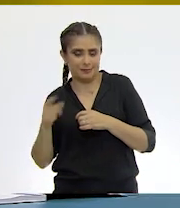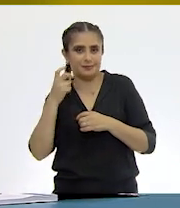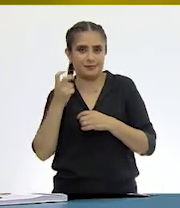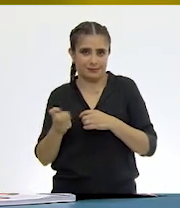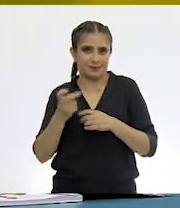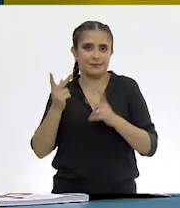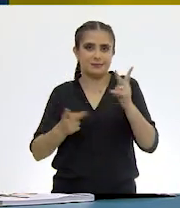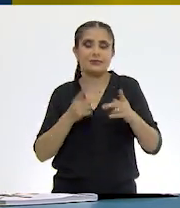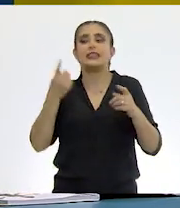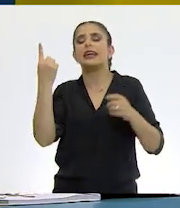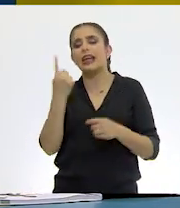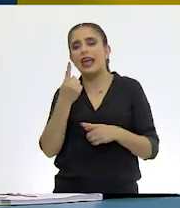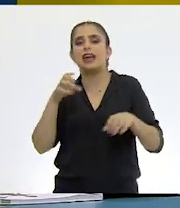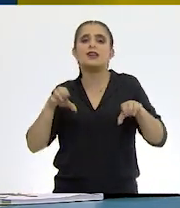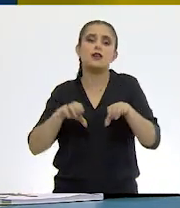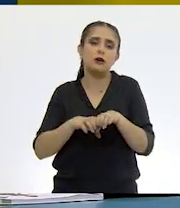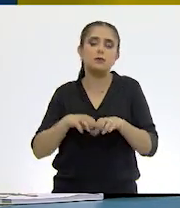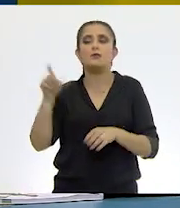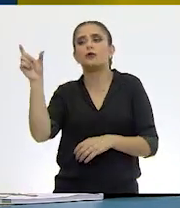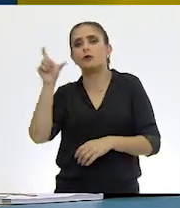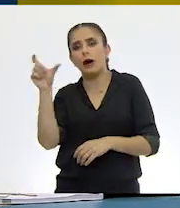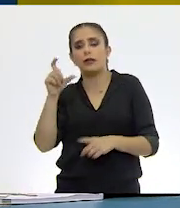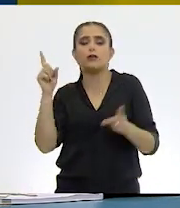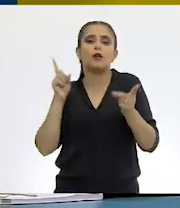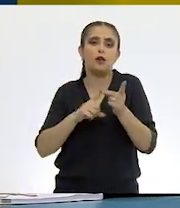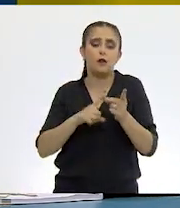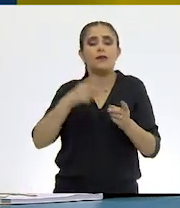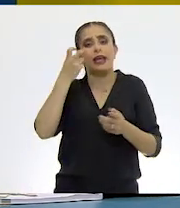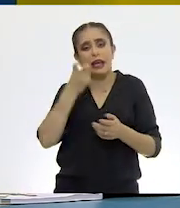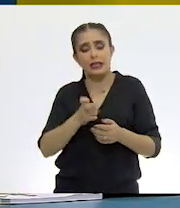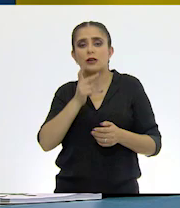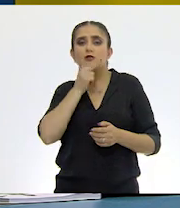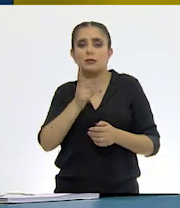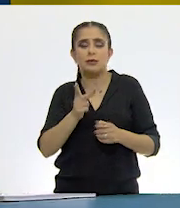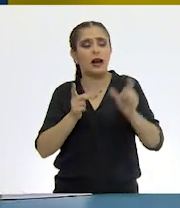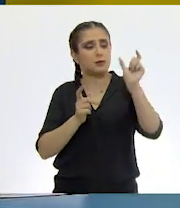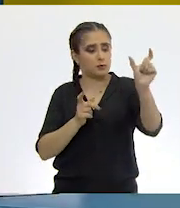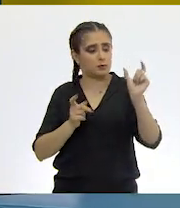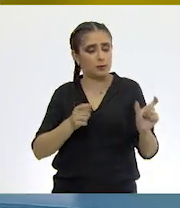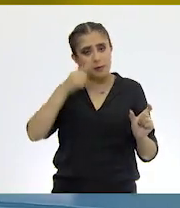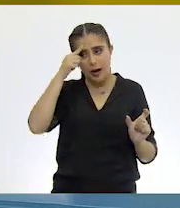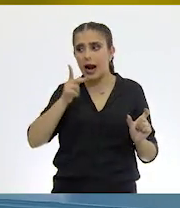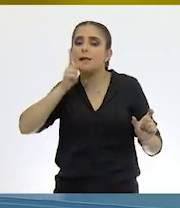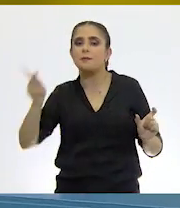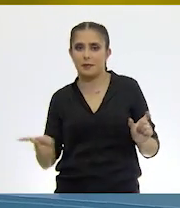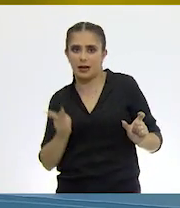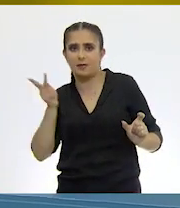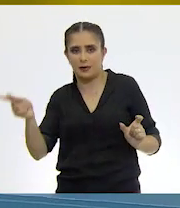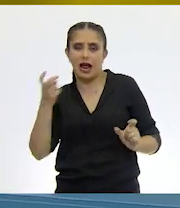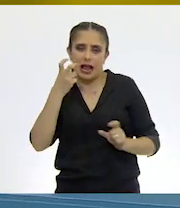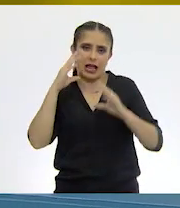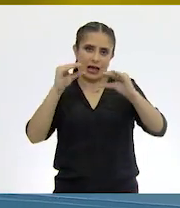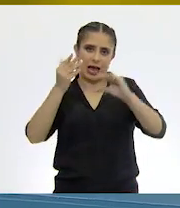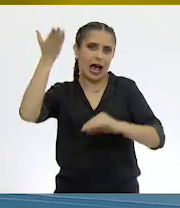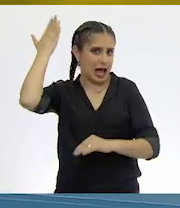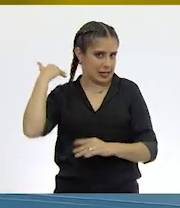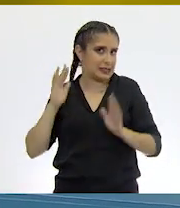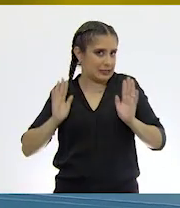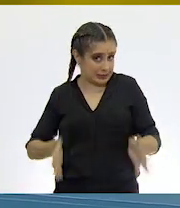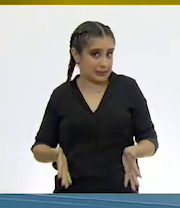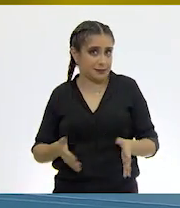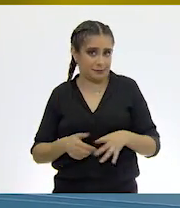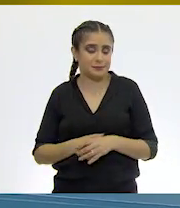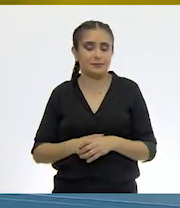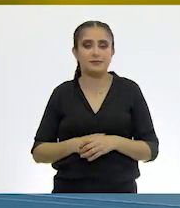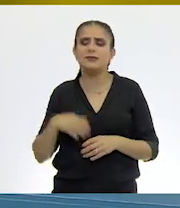qué, cómo, cuándo, dónde, y eso también ya lo vimos en las guías de autoestudio. Y tú